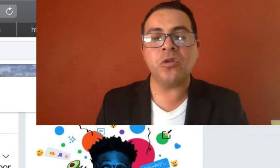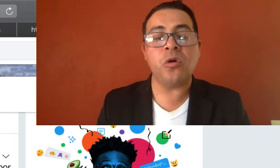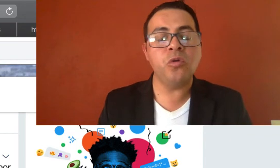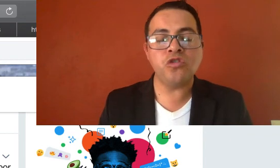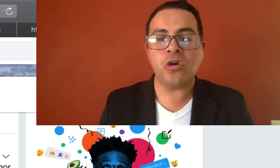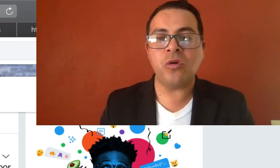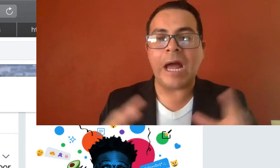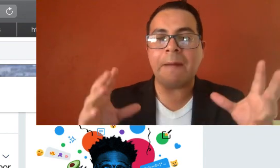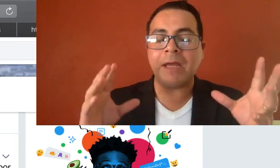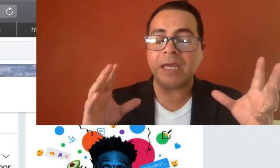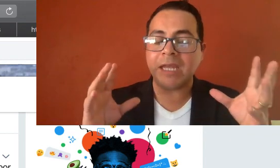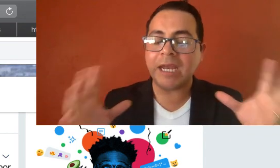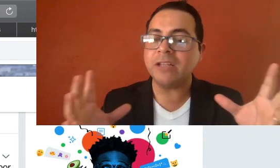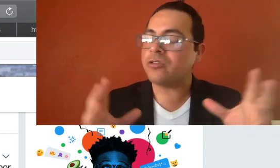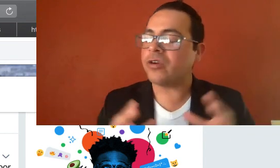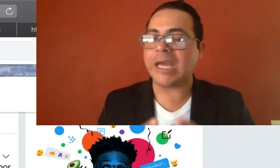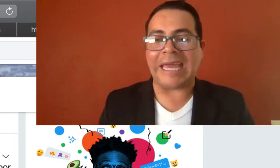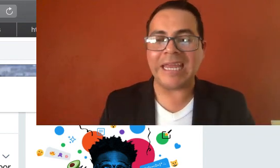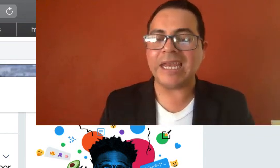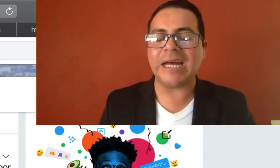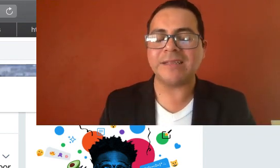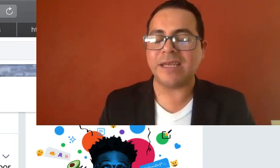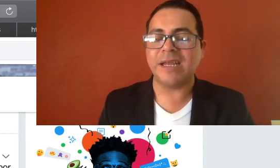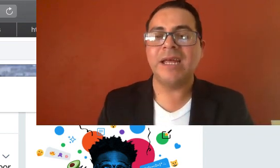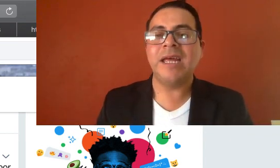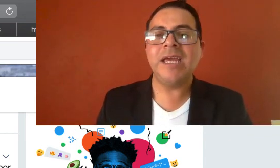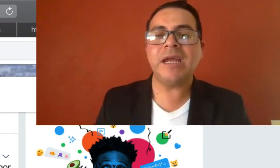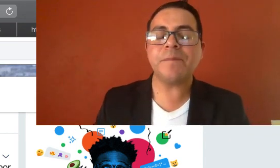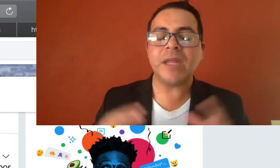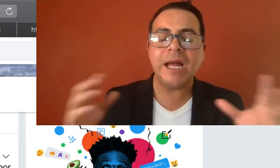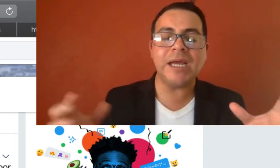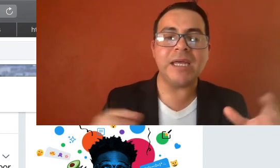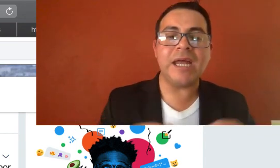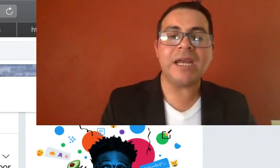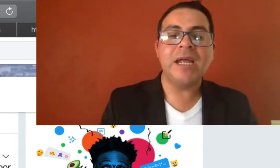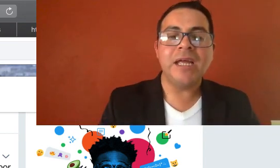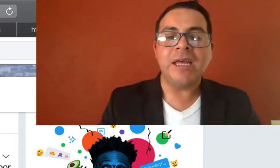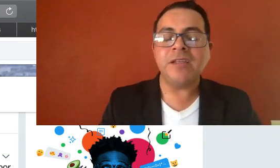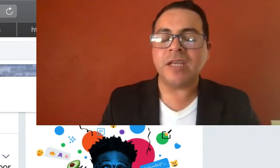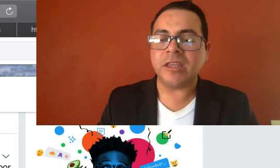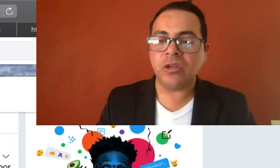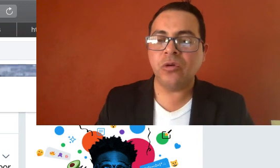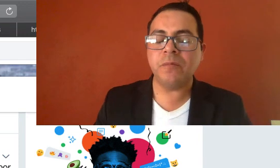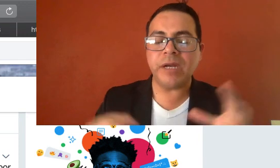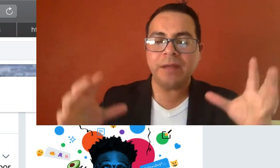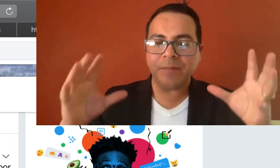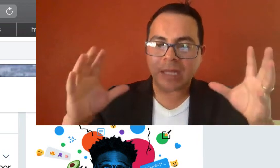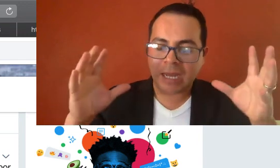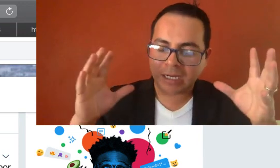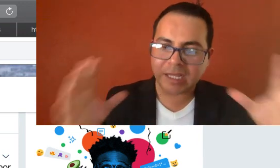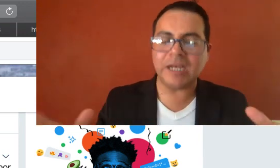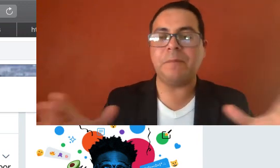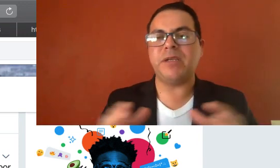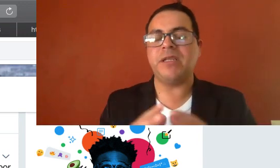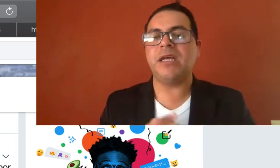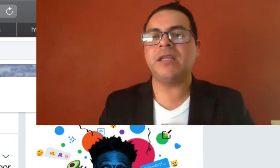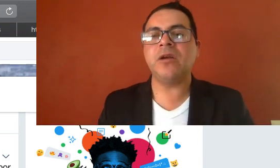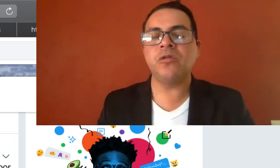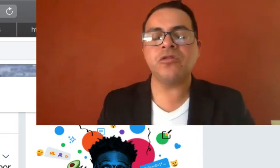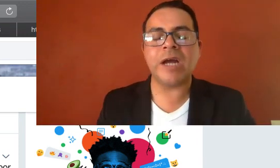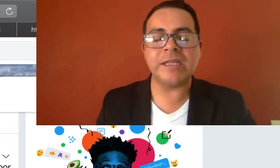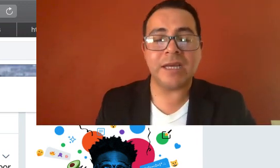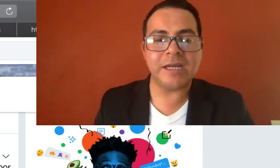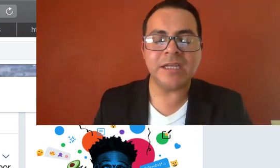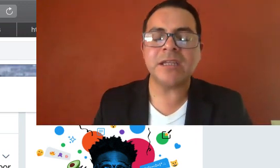hacer todo un show a la mañanera. Eso es lo que querían hacer, ir a generar incertidumbre, a gritarle al presidente,